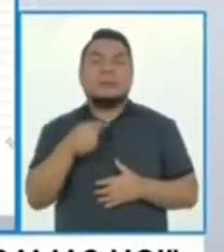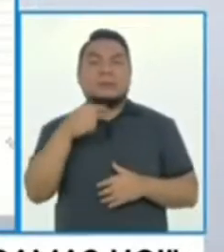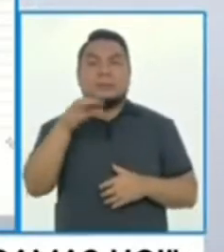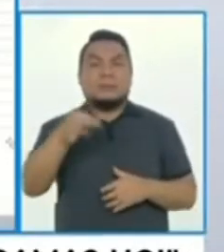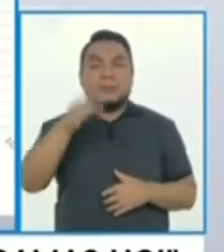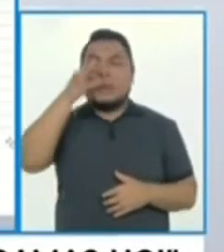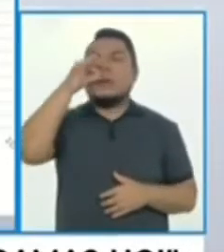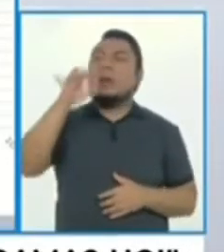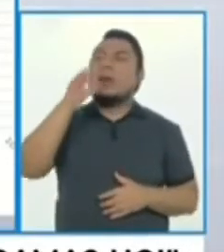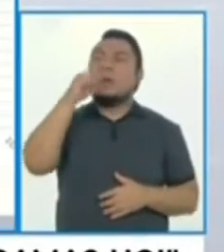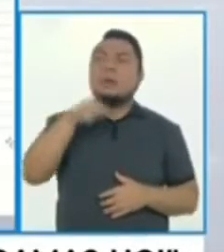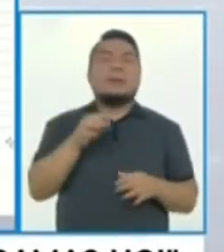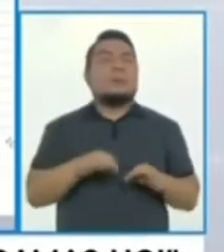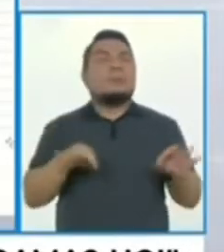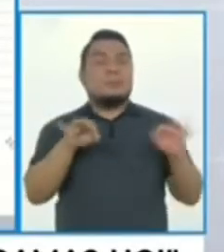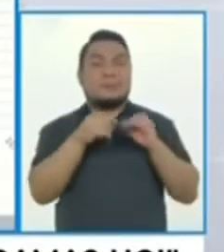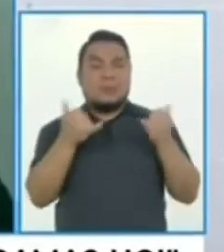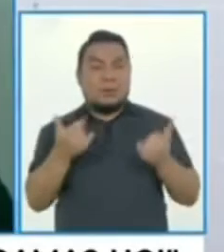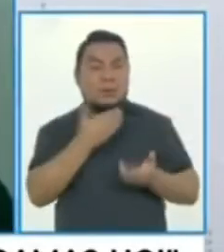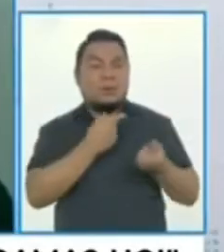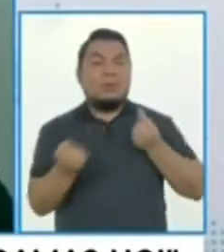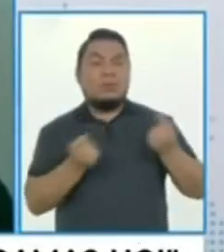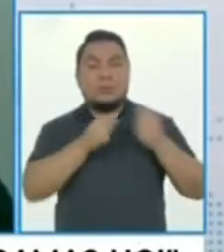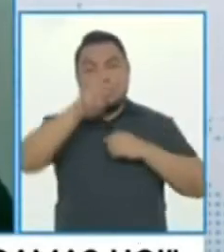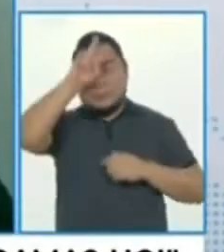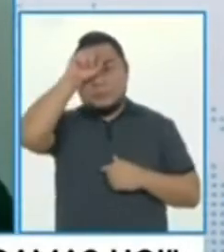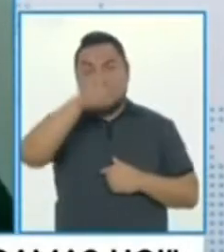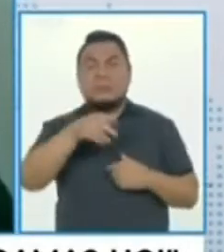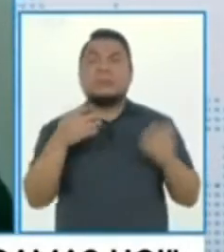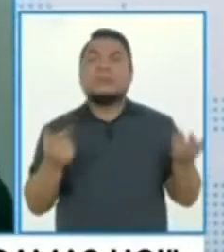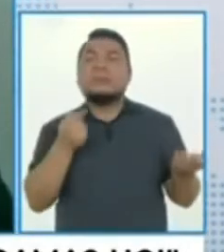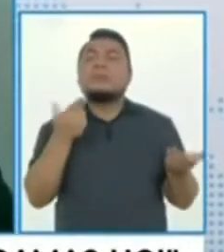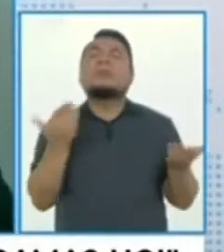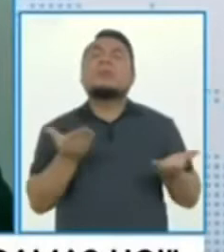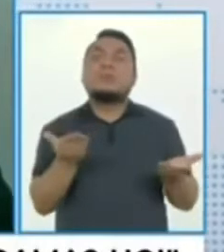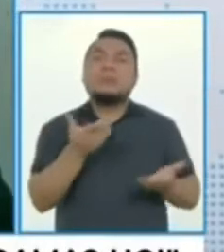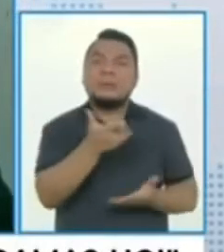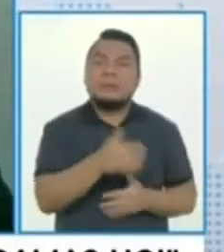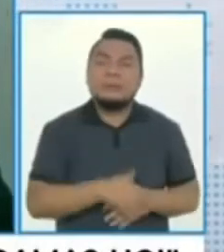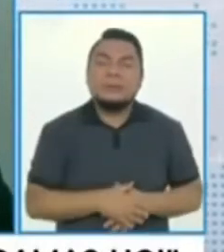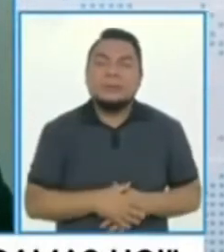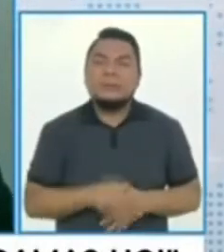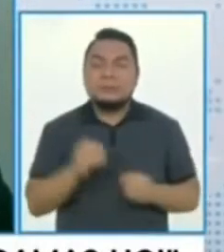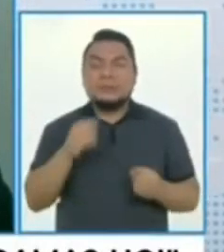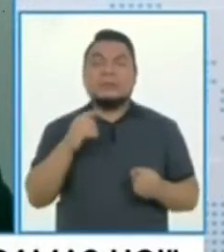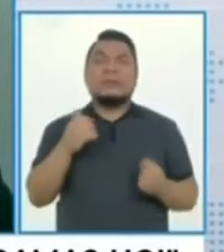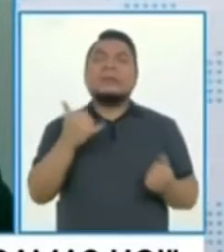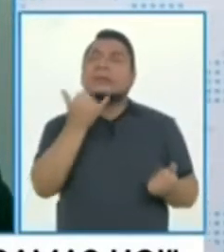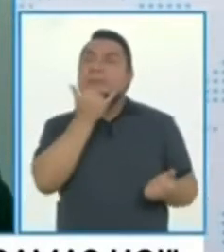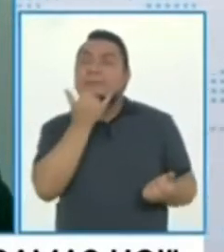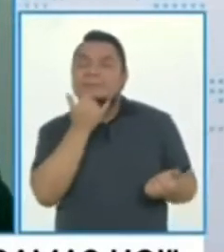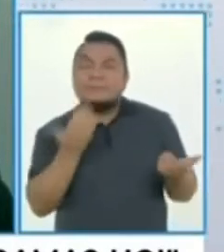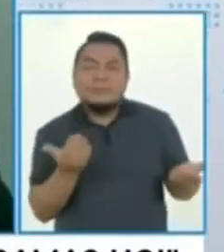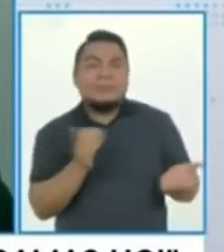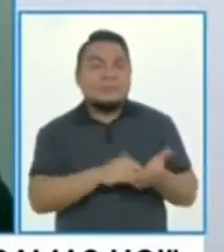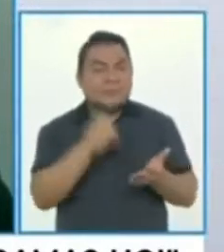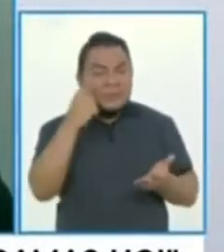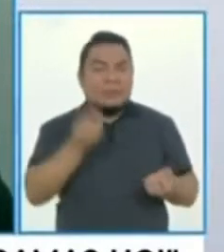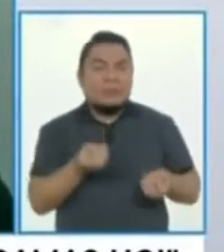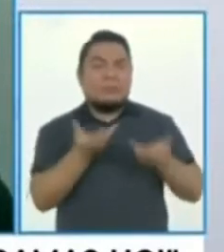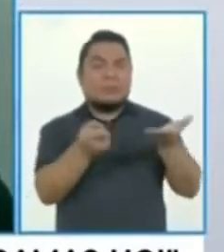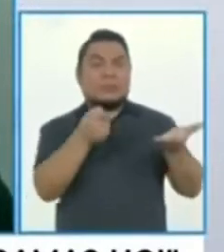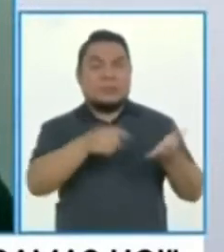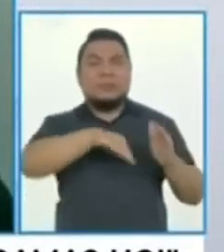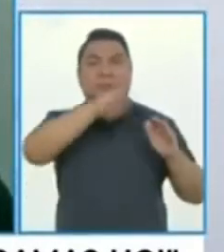que también fue un lote importante que adquirió el gobierno peruano, o en qué, digamos, estaríamos como que fallando un poquito para poder revertir